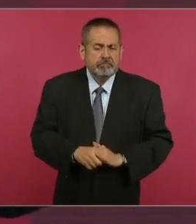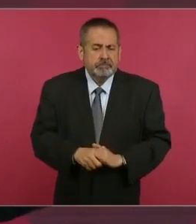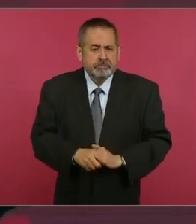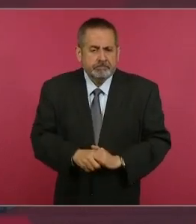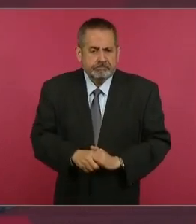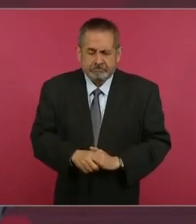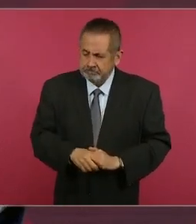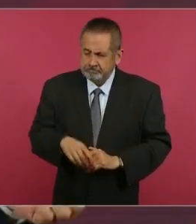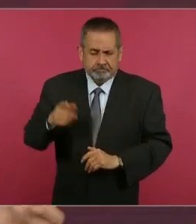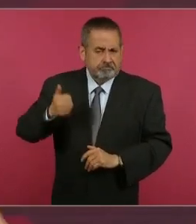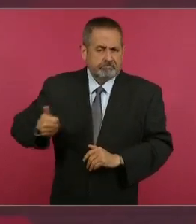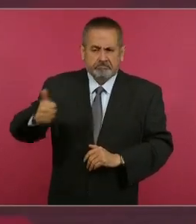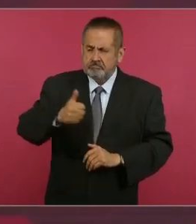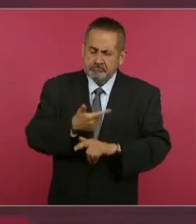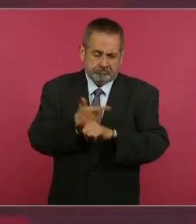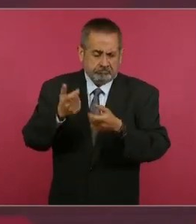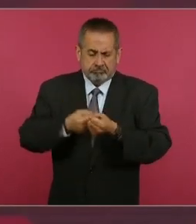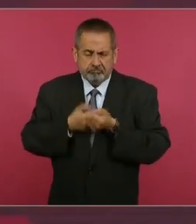son